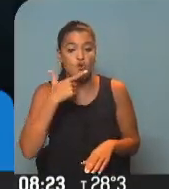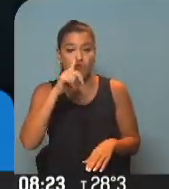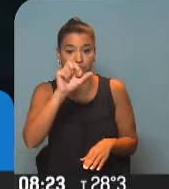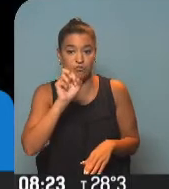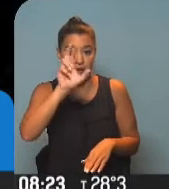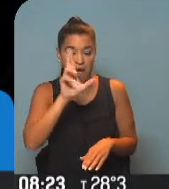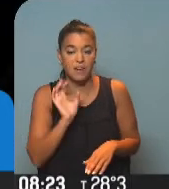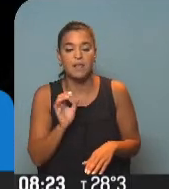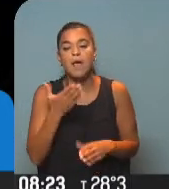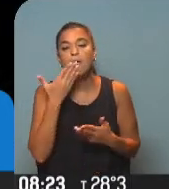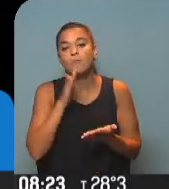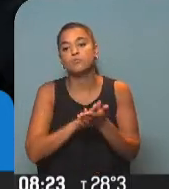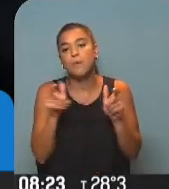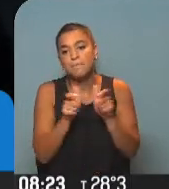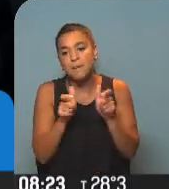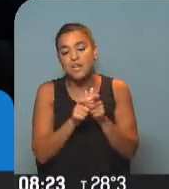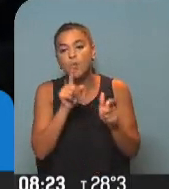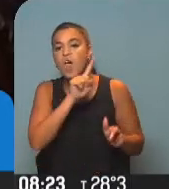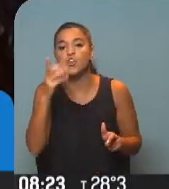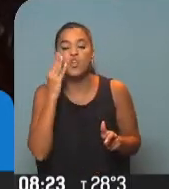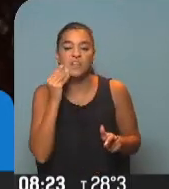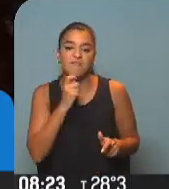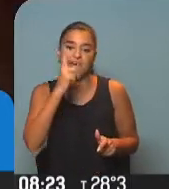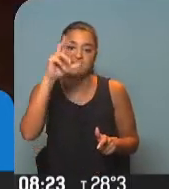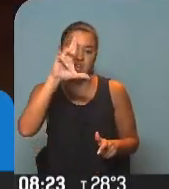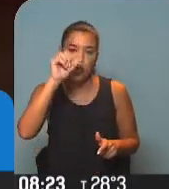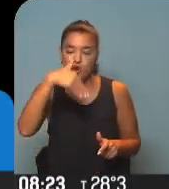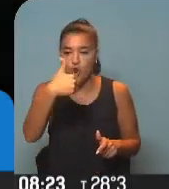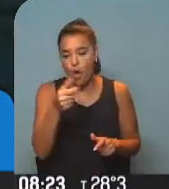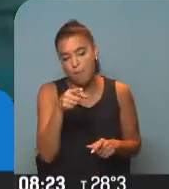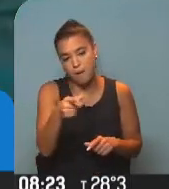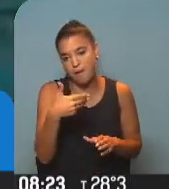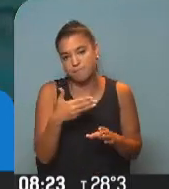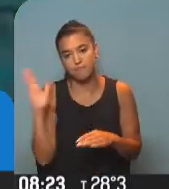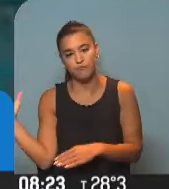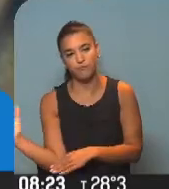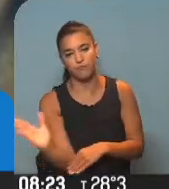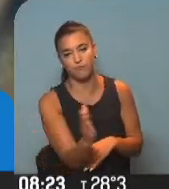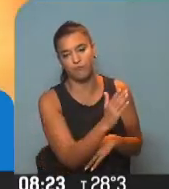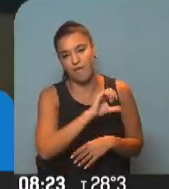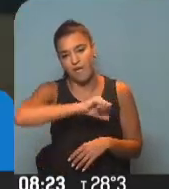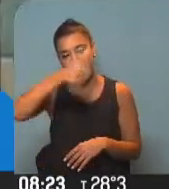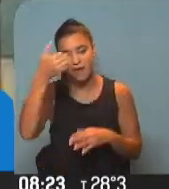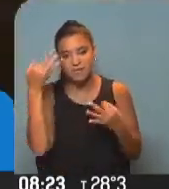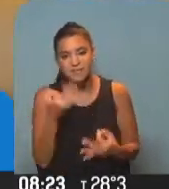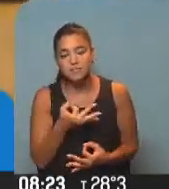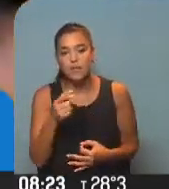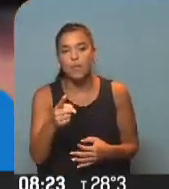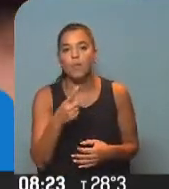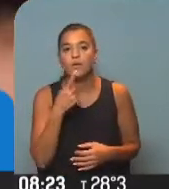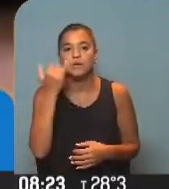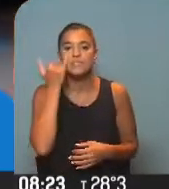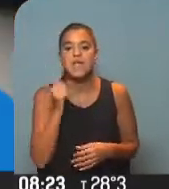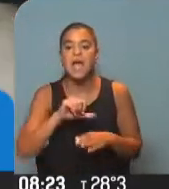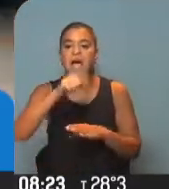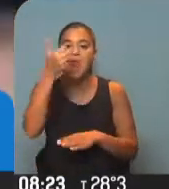Reparto? Hablamos de película no inglesa, facilísimo, Roma va a arrasar, más allá de que Cold War de Pavel Pavlikovsky, ya ganador del